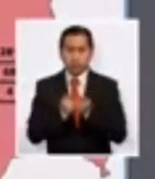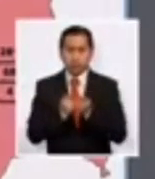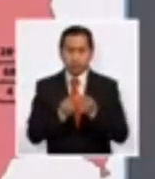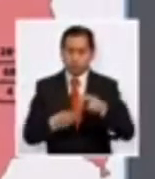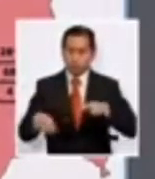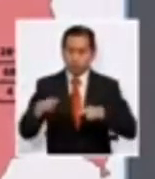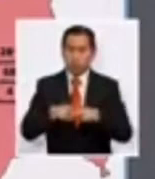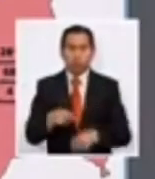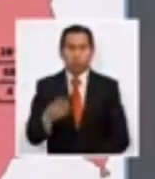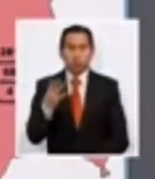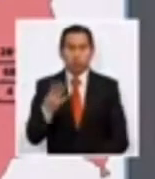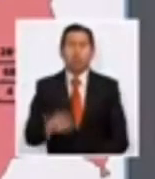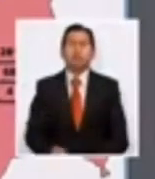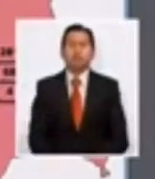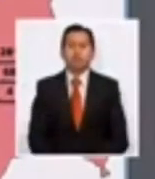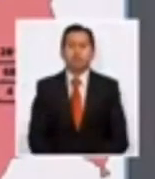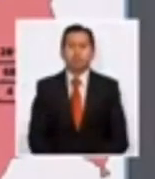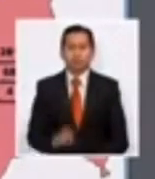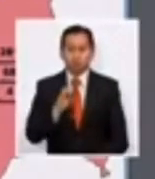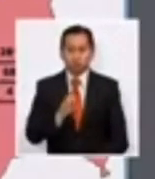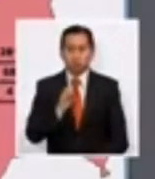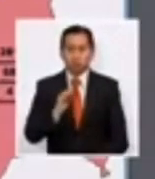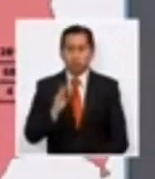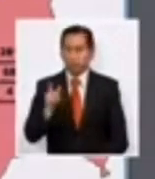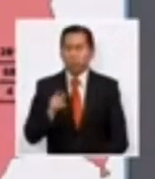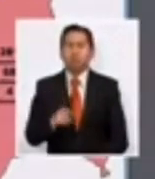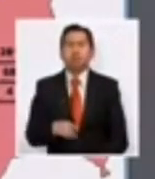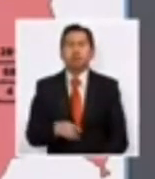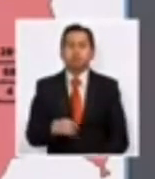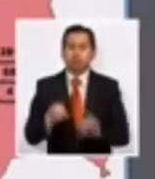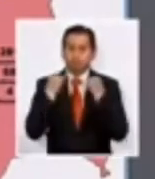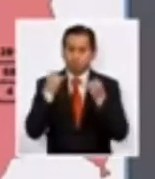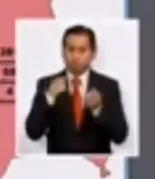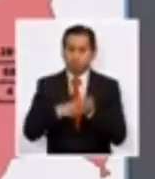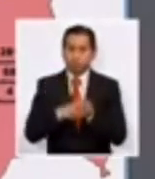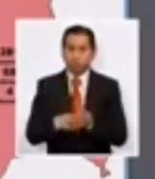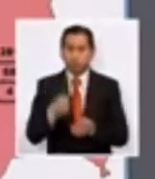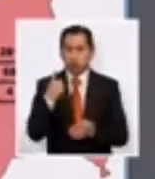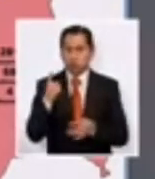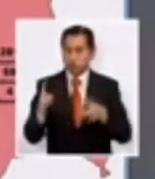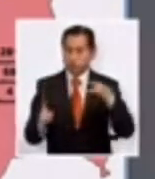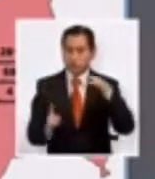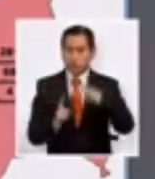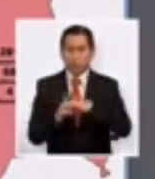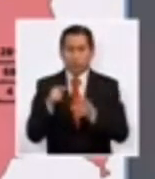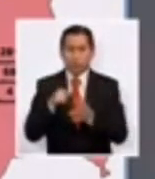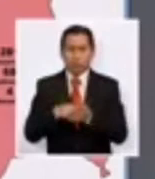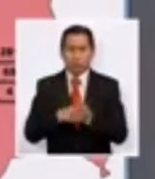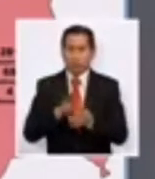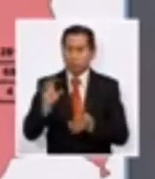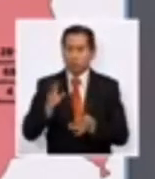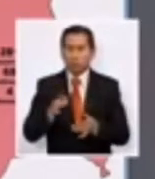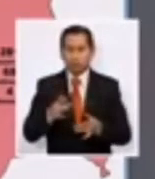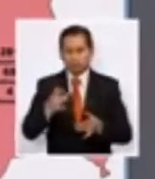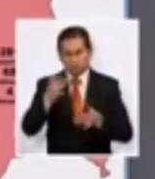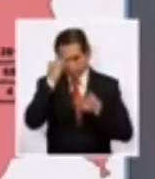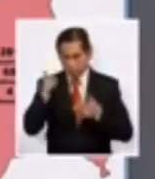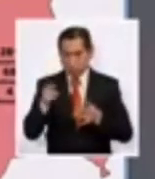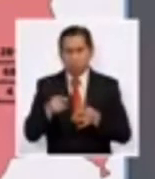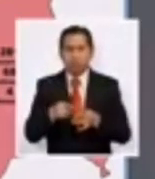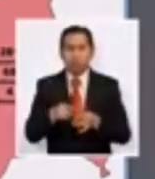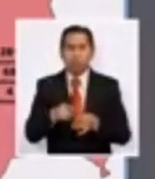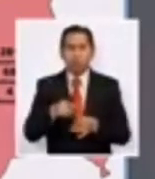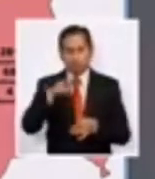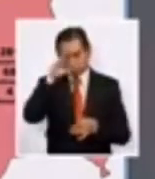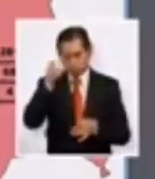a 4 y en cochabamba se reportó sólo un caso positivo de un paciente de sexo masculino de